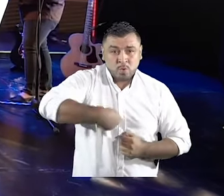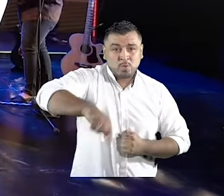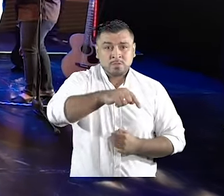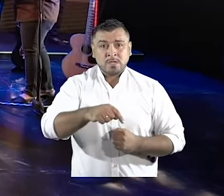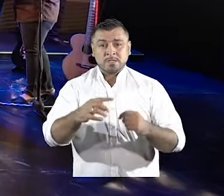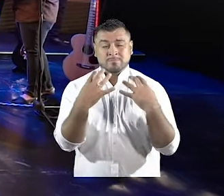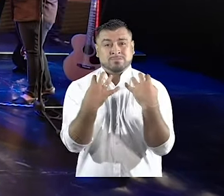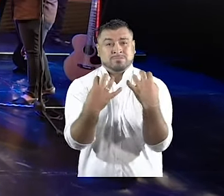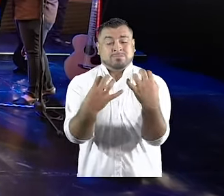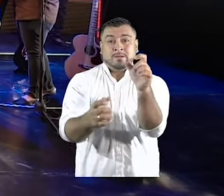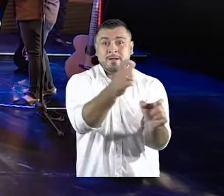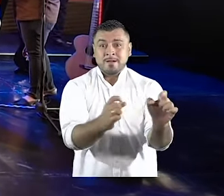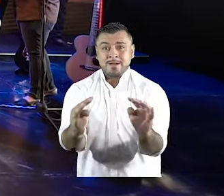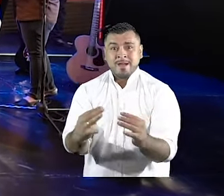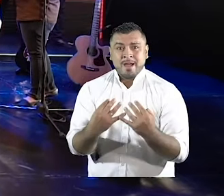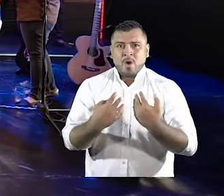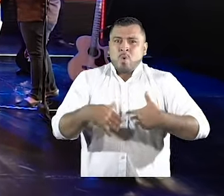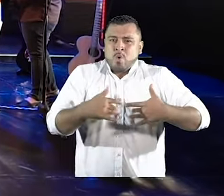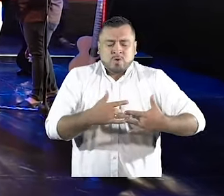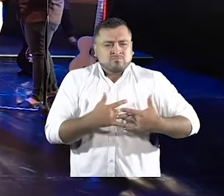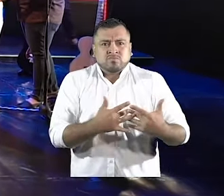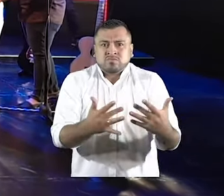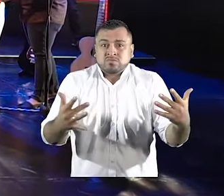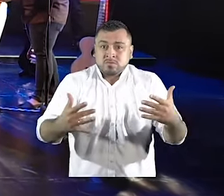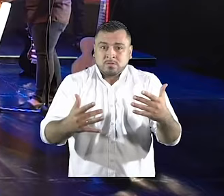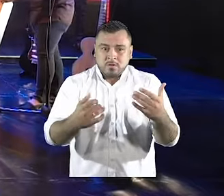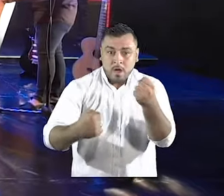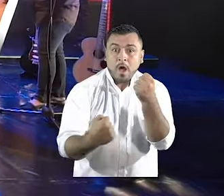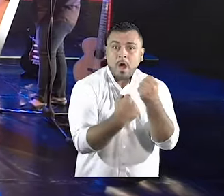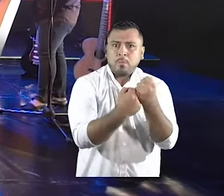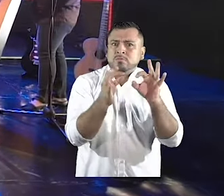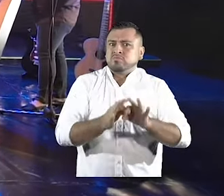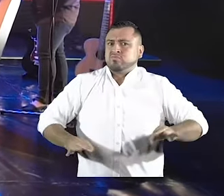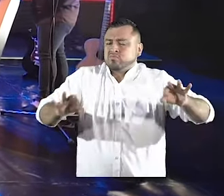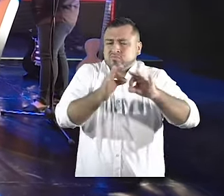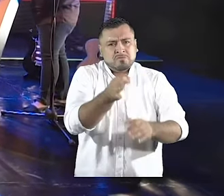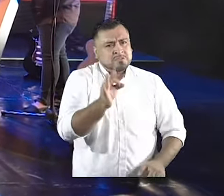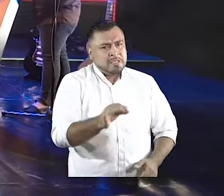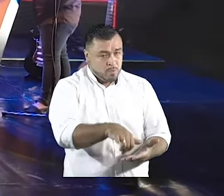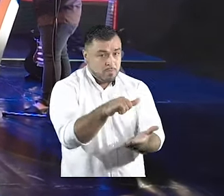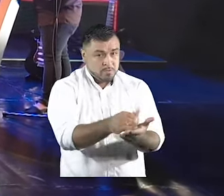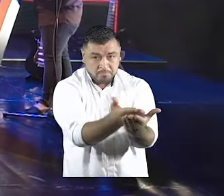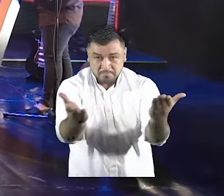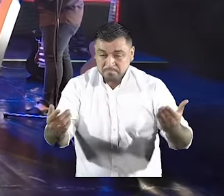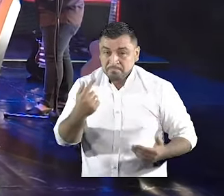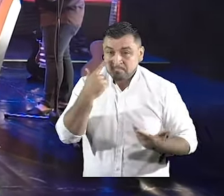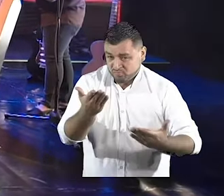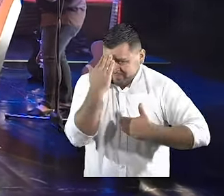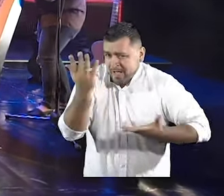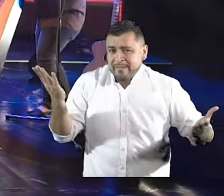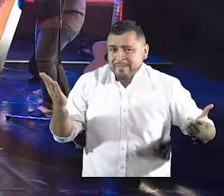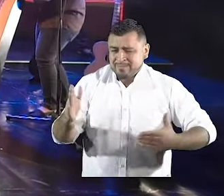Ustedes son un público generoso, es muy valioso su apoyo en todo momento. Por eso, mi